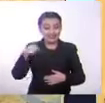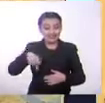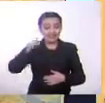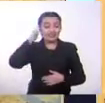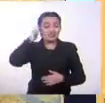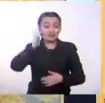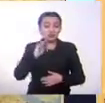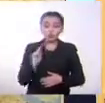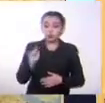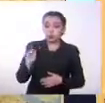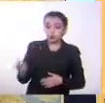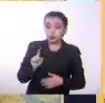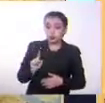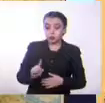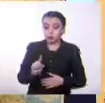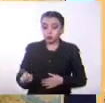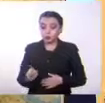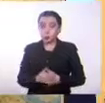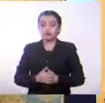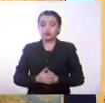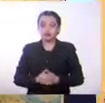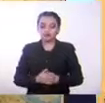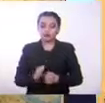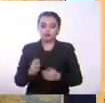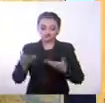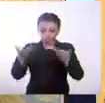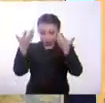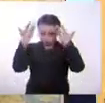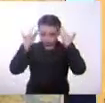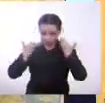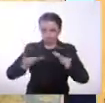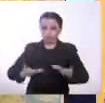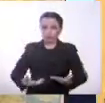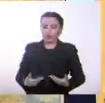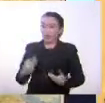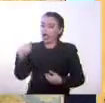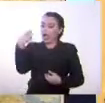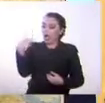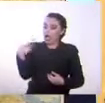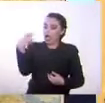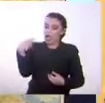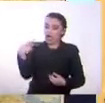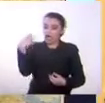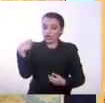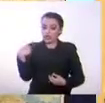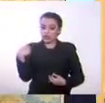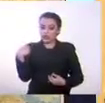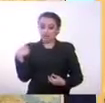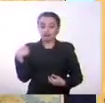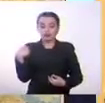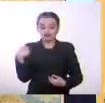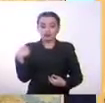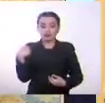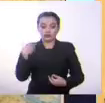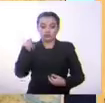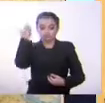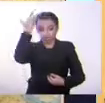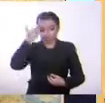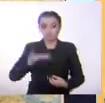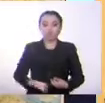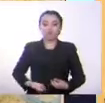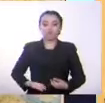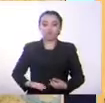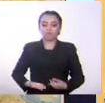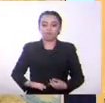comportarnos o adquirir características que nos van a definir como personas. Entonces, por ejemplo, haz